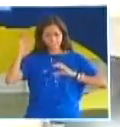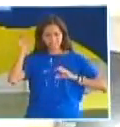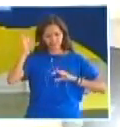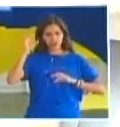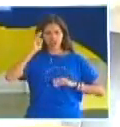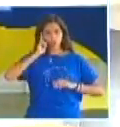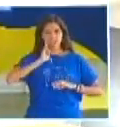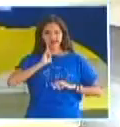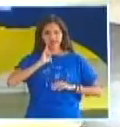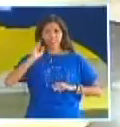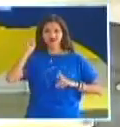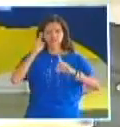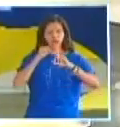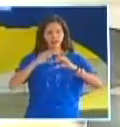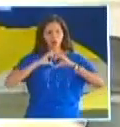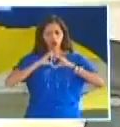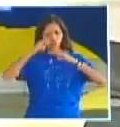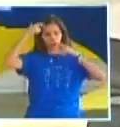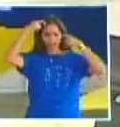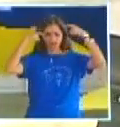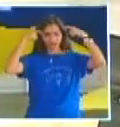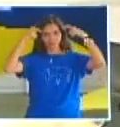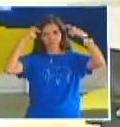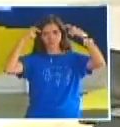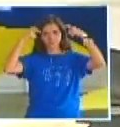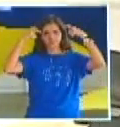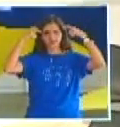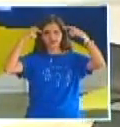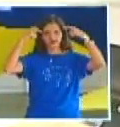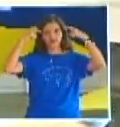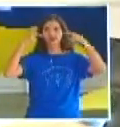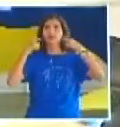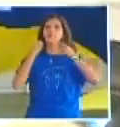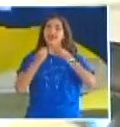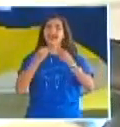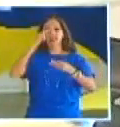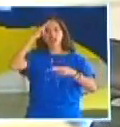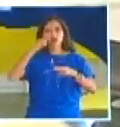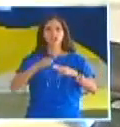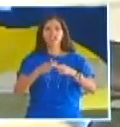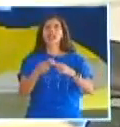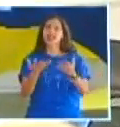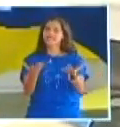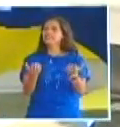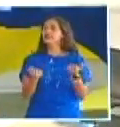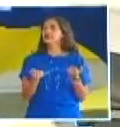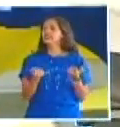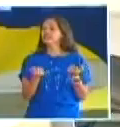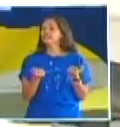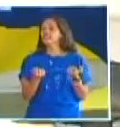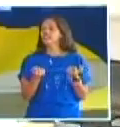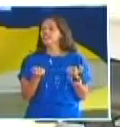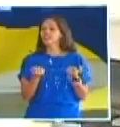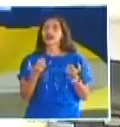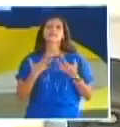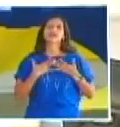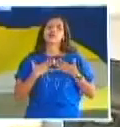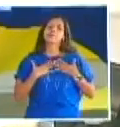bolivariano, desde mi corazón chavista, que me haga el honor de entregarme esta espada, que para